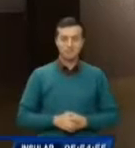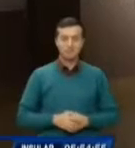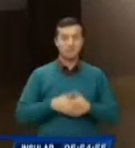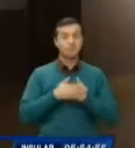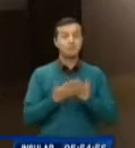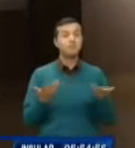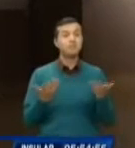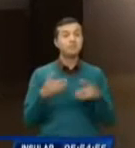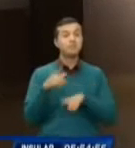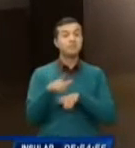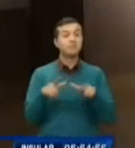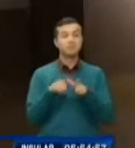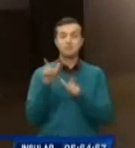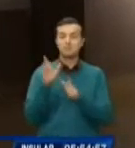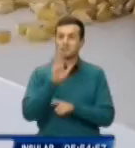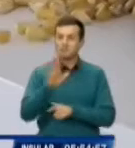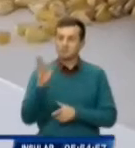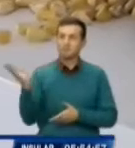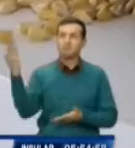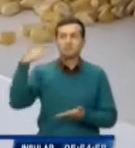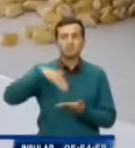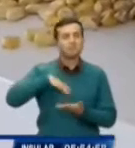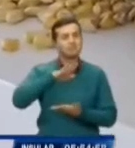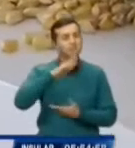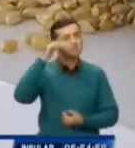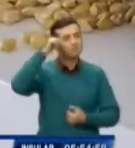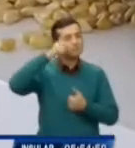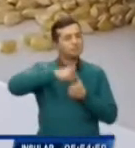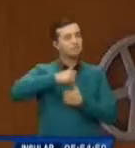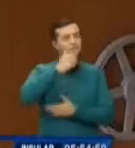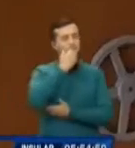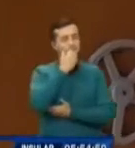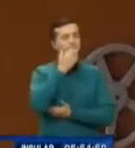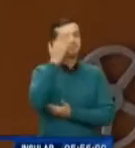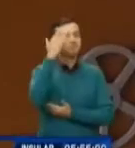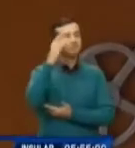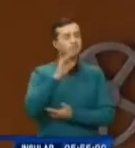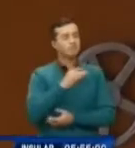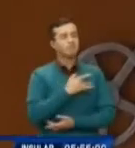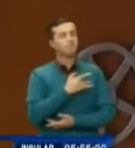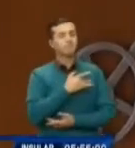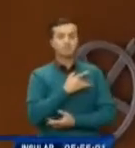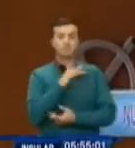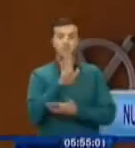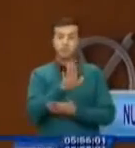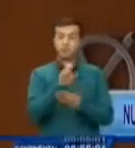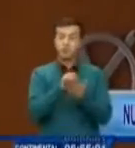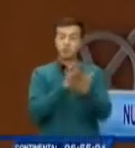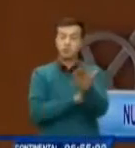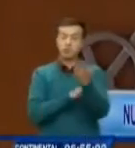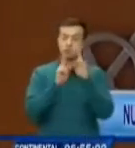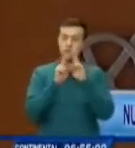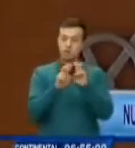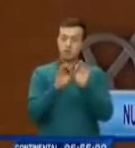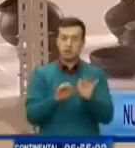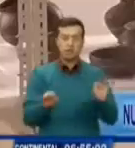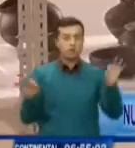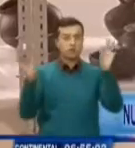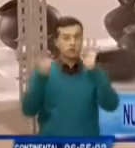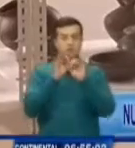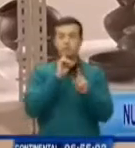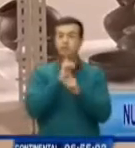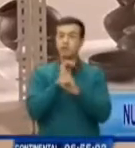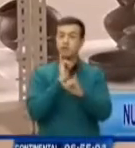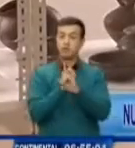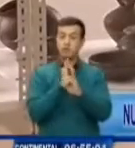Este es un espacio para que la ciudadanía se reencuentre con su historia y la valore. Aquí se concentran los proyectos de investigación más representativos del